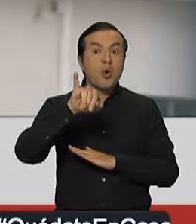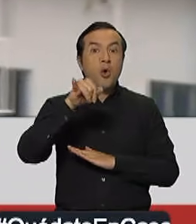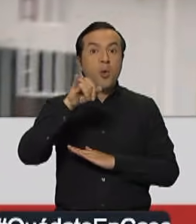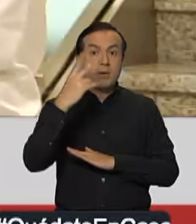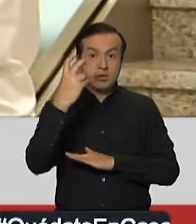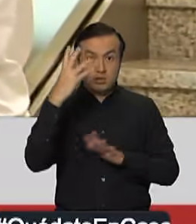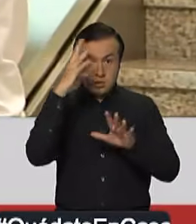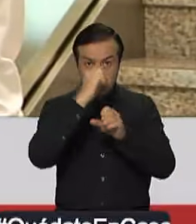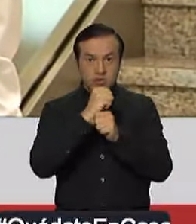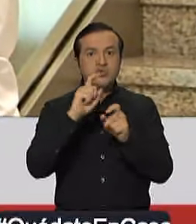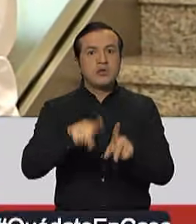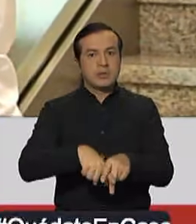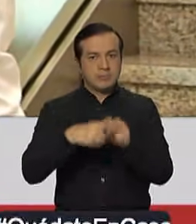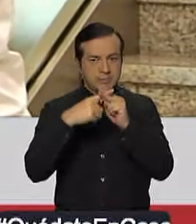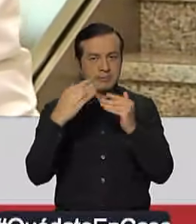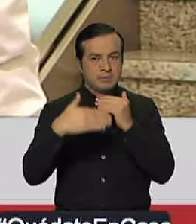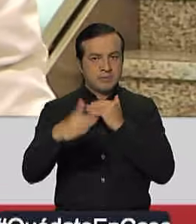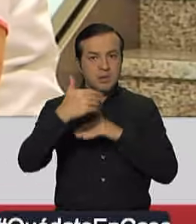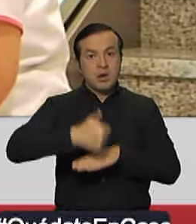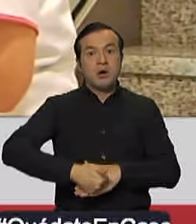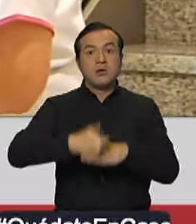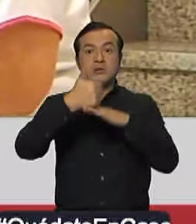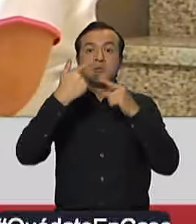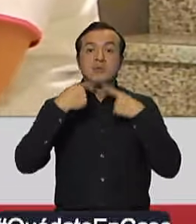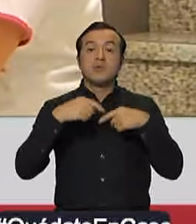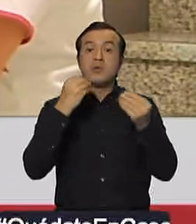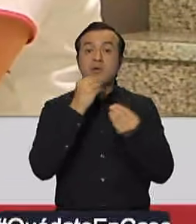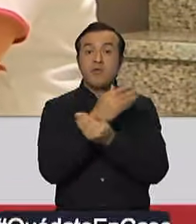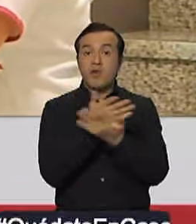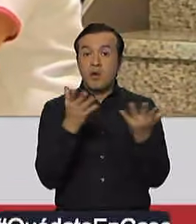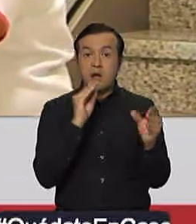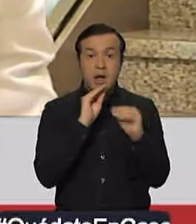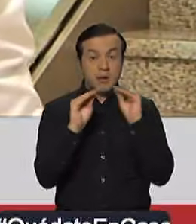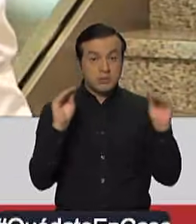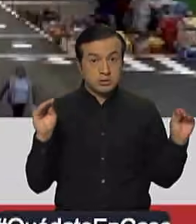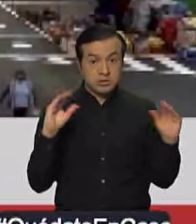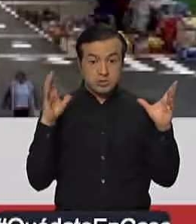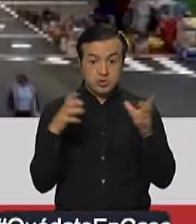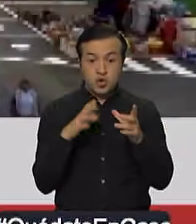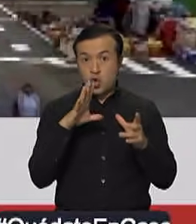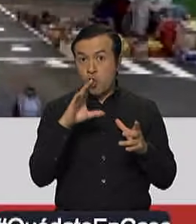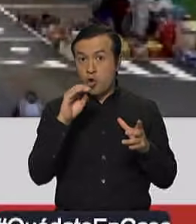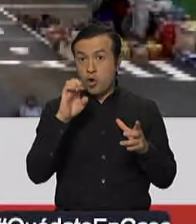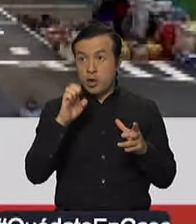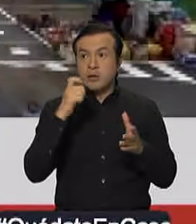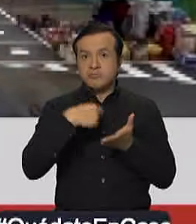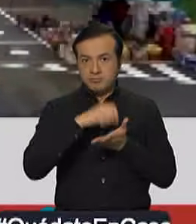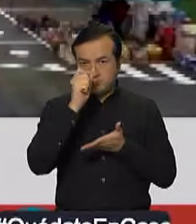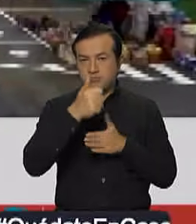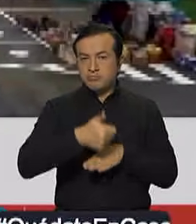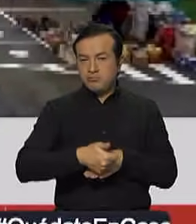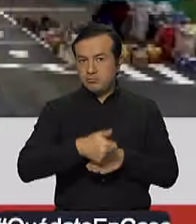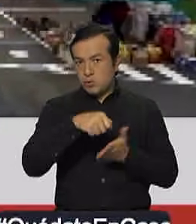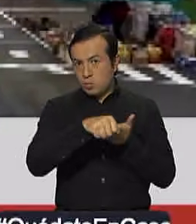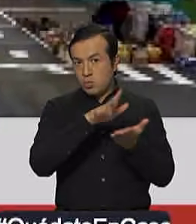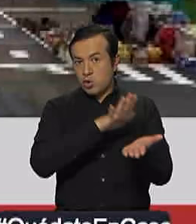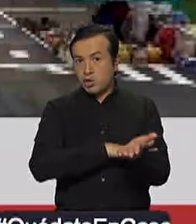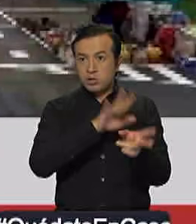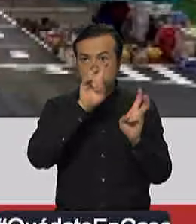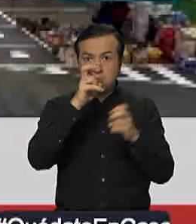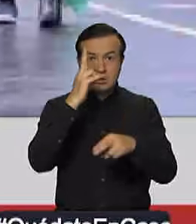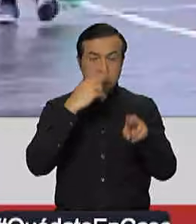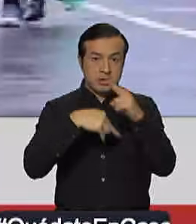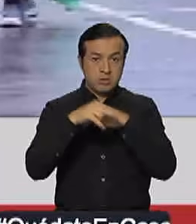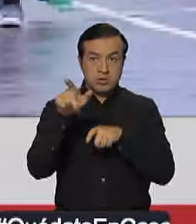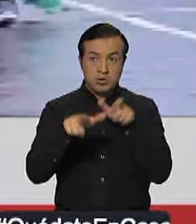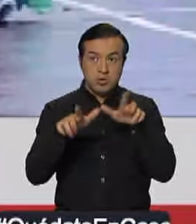la medianoche. La autoridad de gobierno dio a conocer además que el COE Nacional autorizó proyectos piloto en el campo comercial para